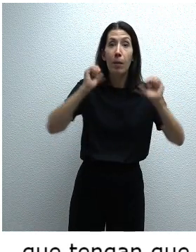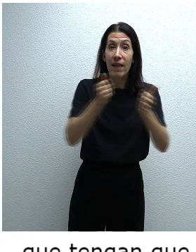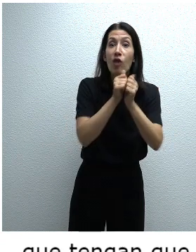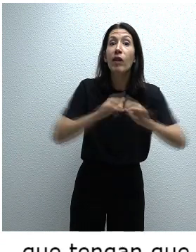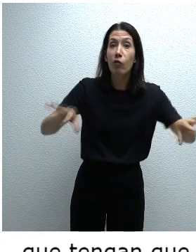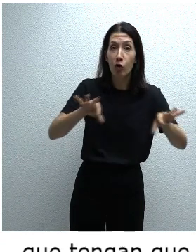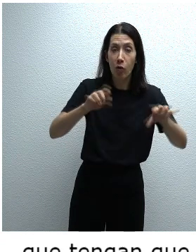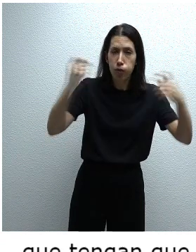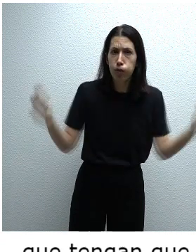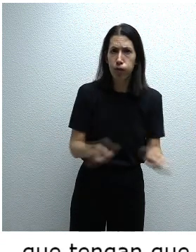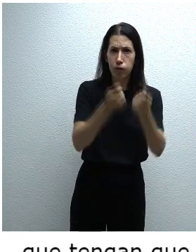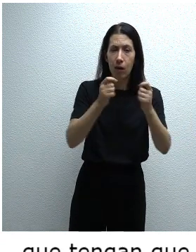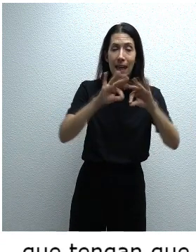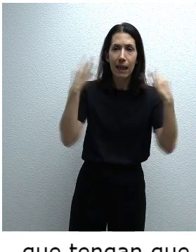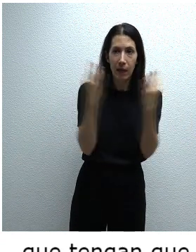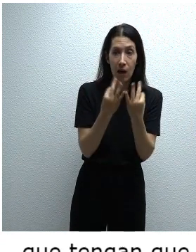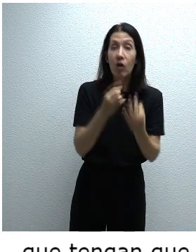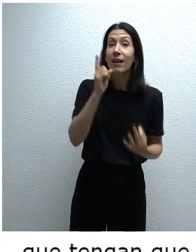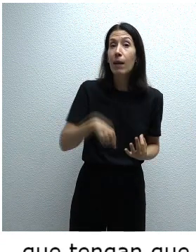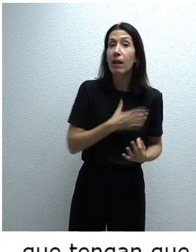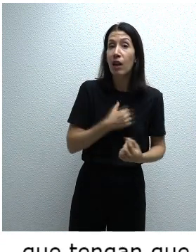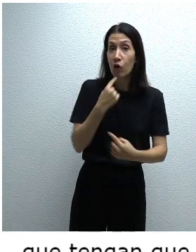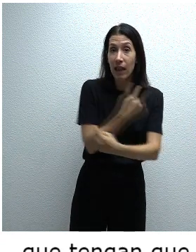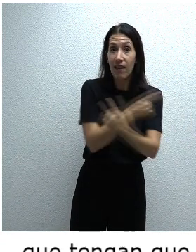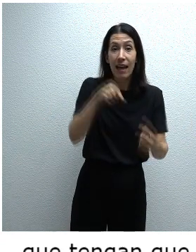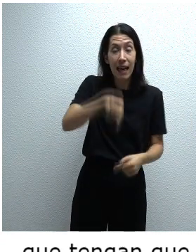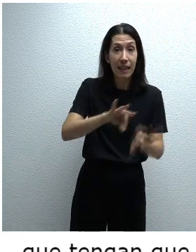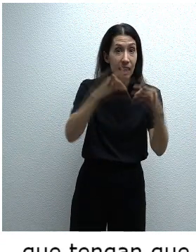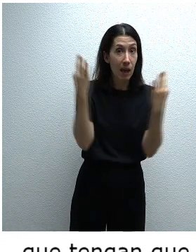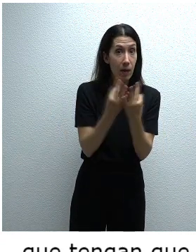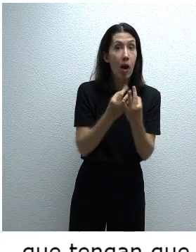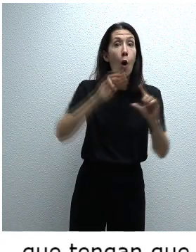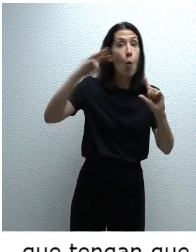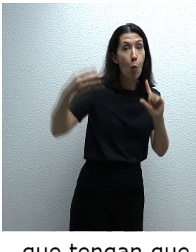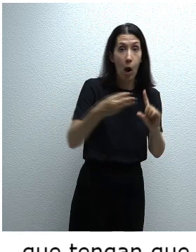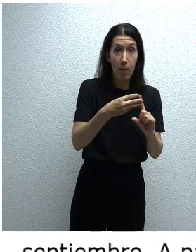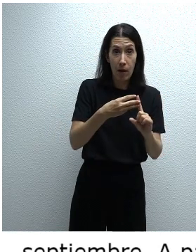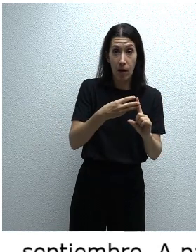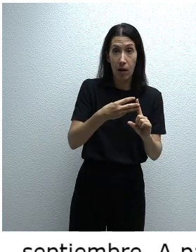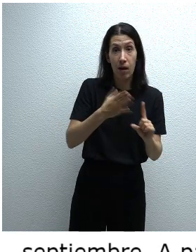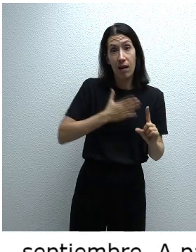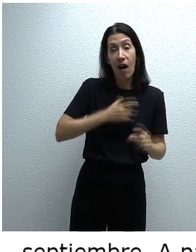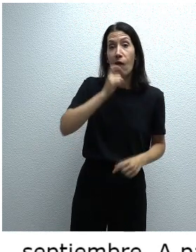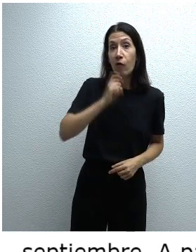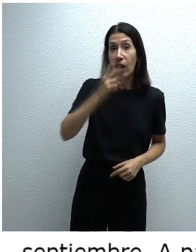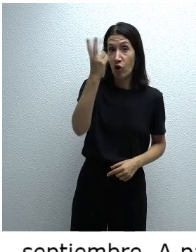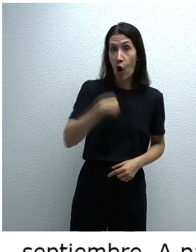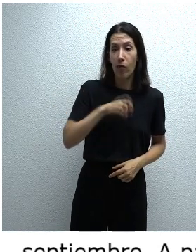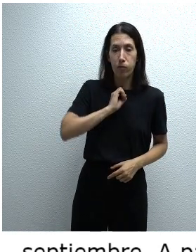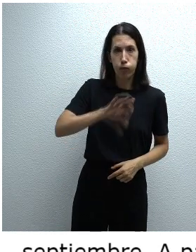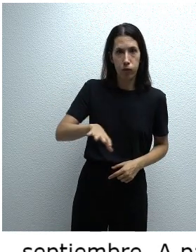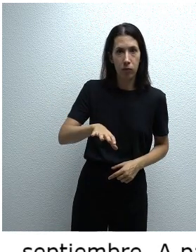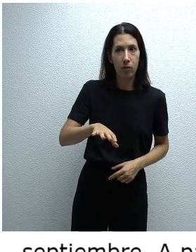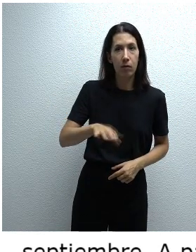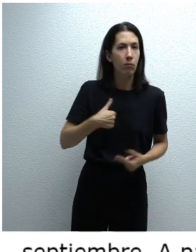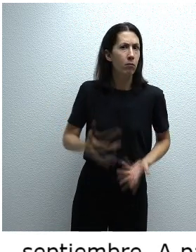del seminario y luego decirles que este seminario se colgará en la página web de Fundación 11, que